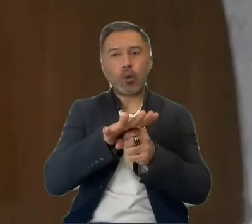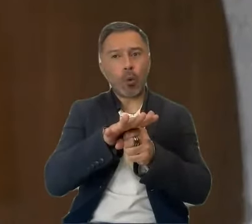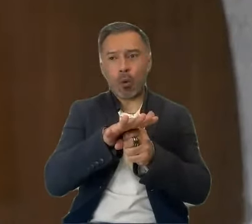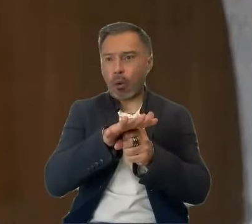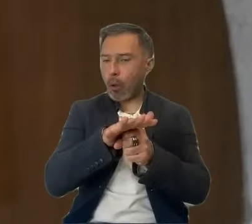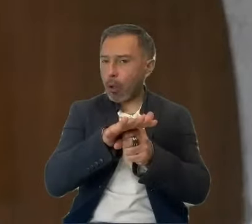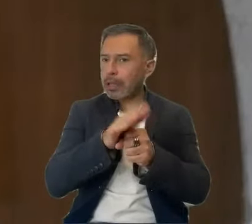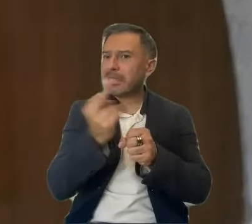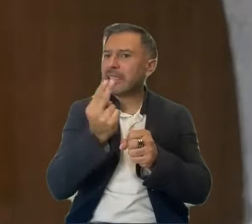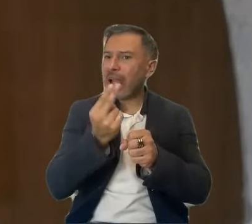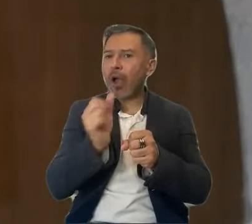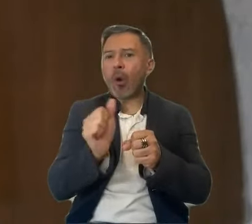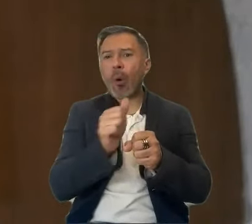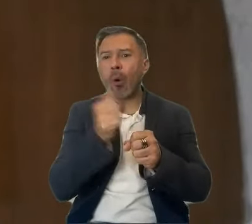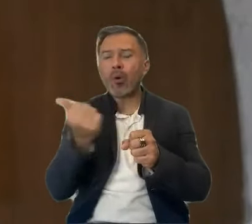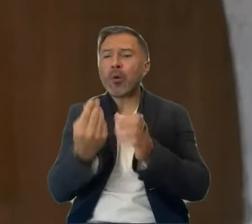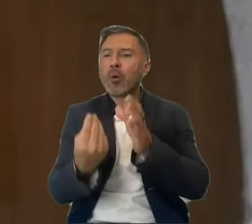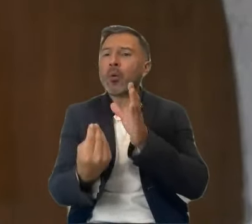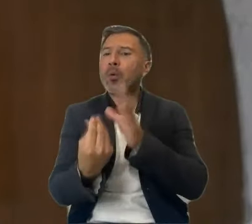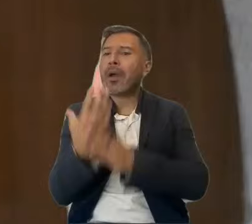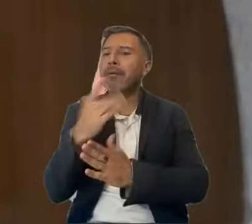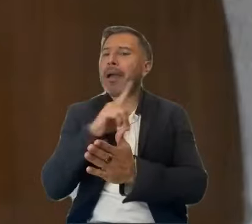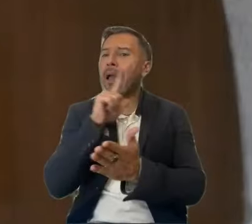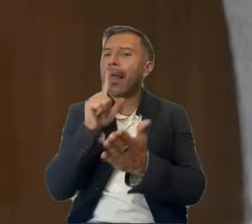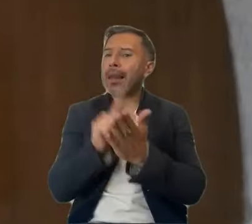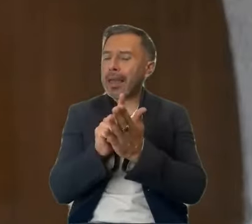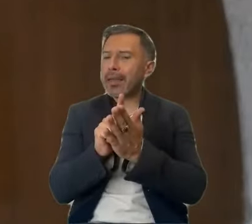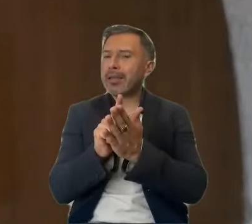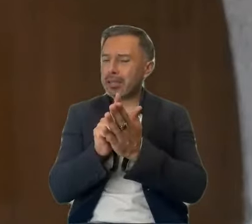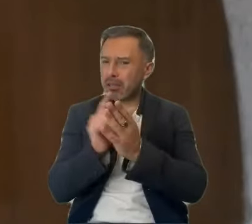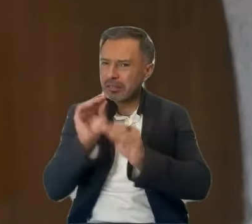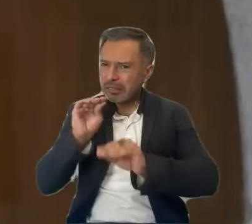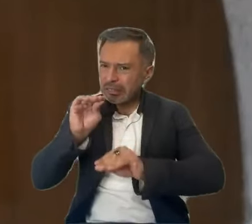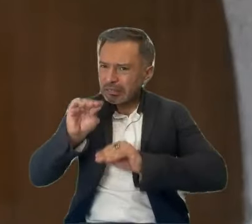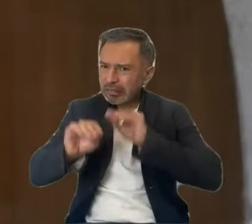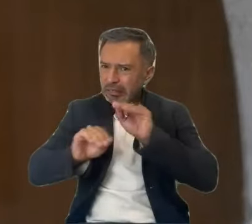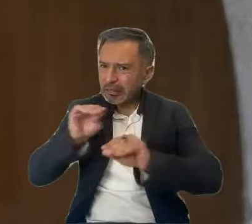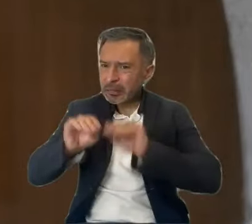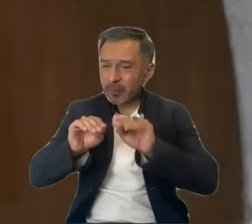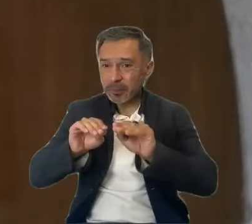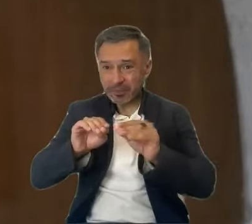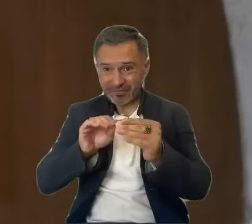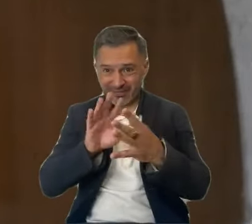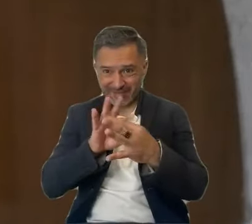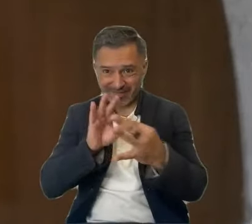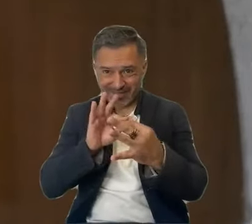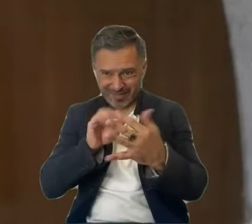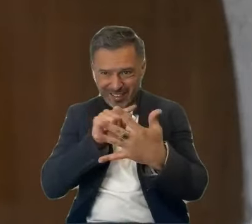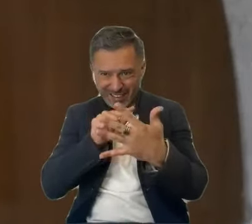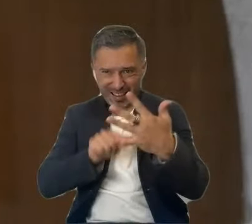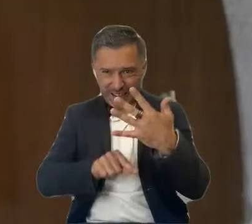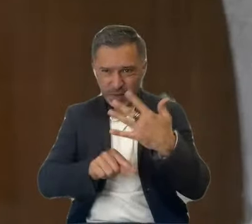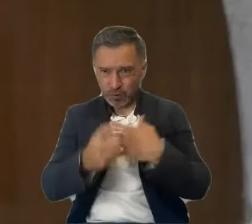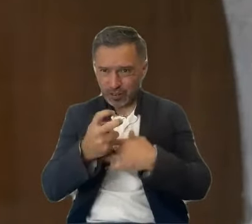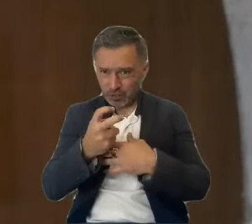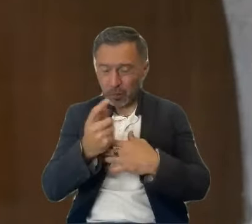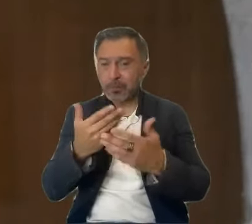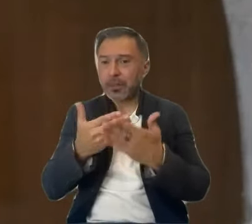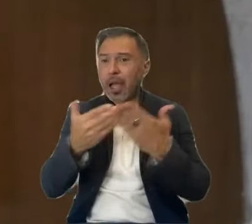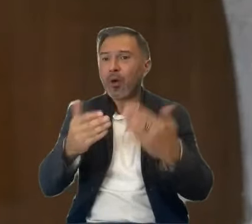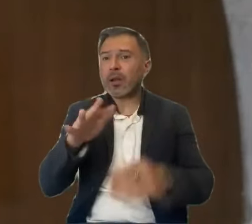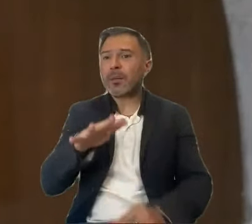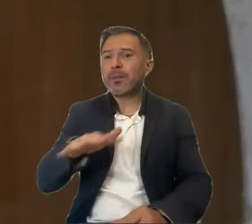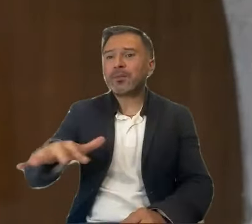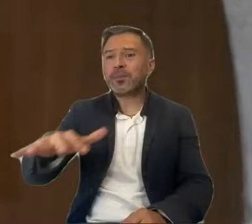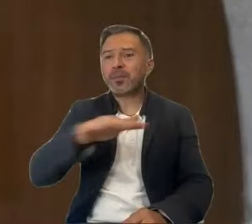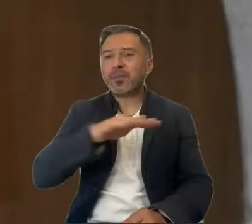entera. Y es por eso, por lo anteriormente expuesto, que sometemos a la consideración de